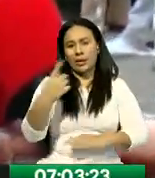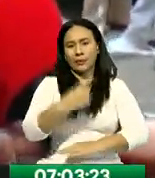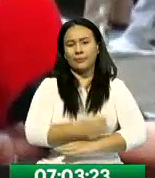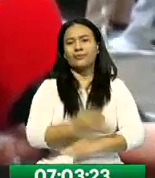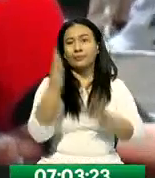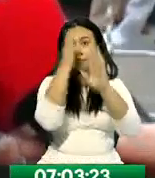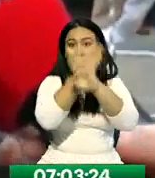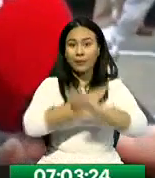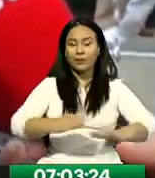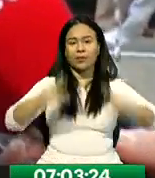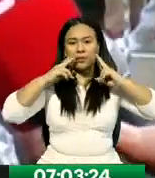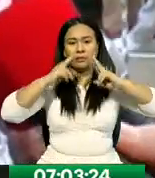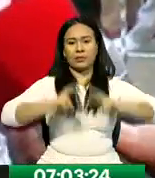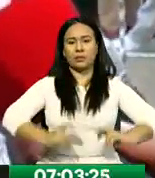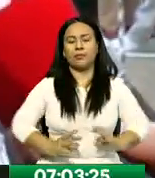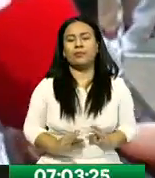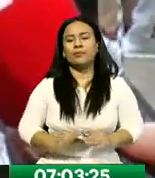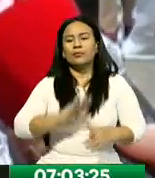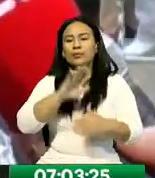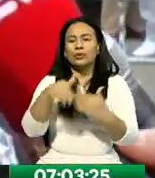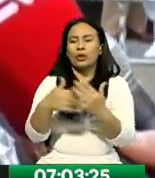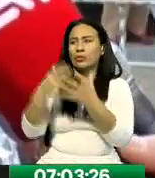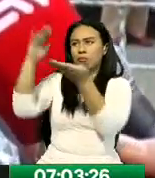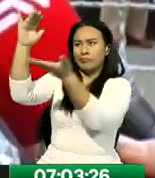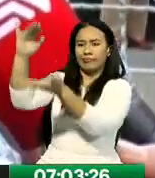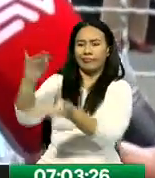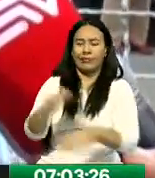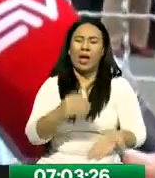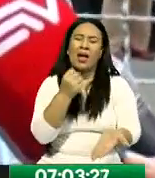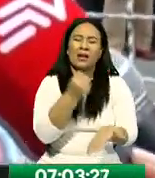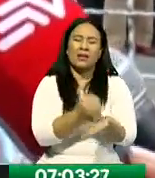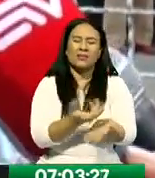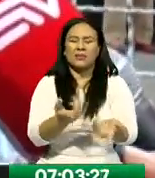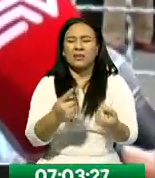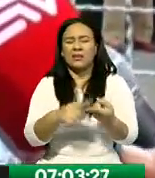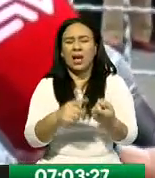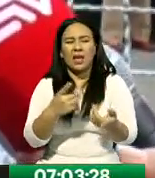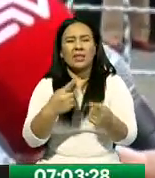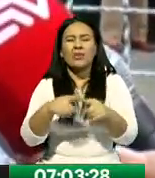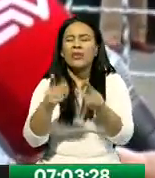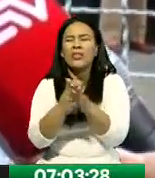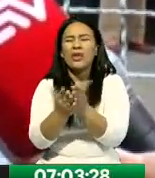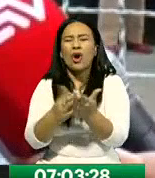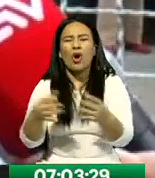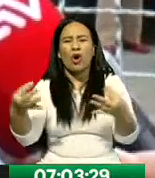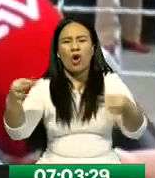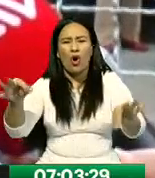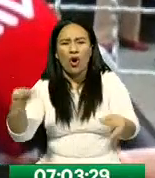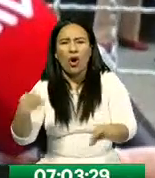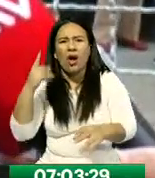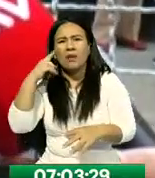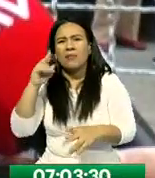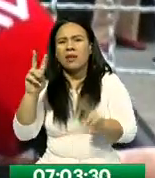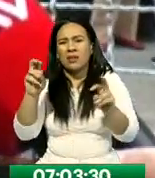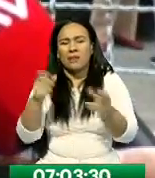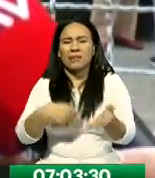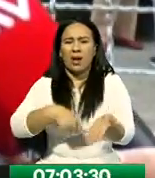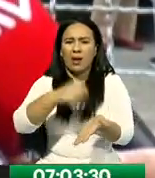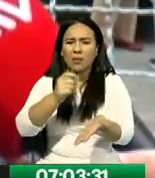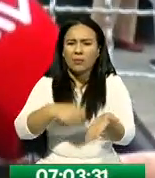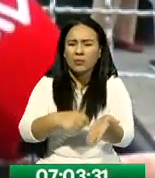concretar todos los trámites pertinentes. Son trámites consulares que nosotros los estamos realizando por cuanto temas